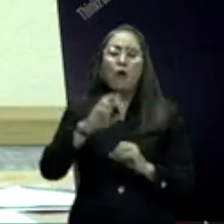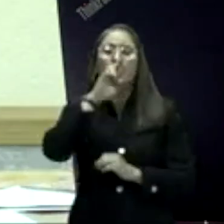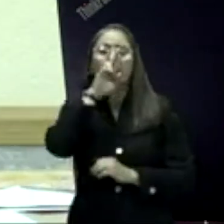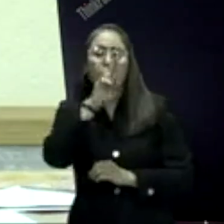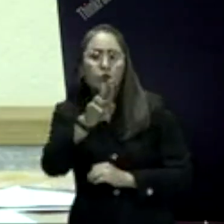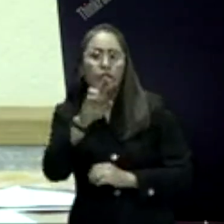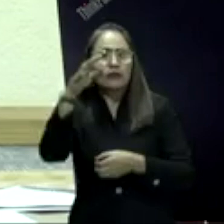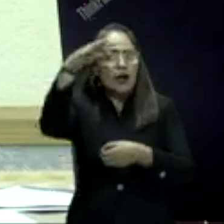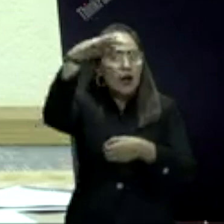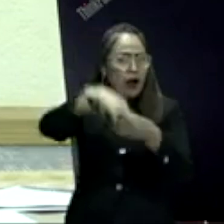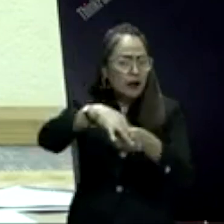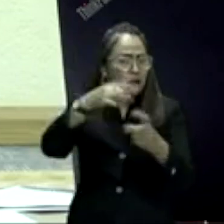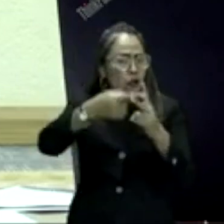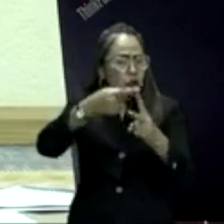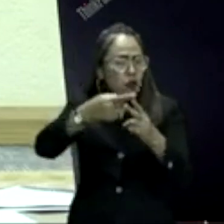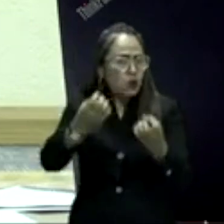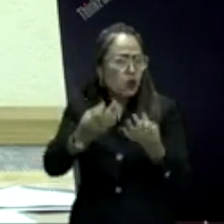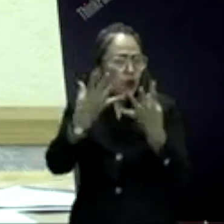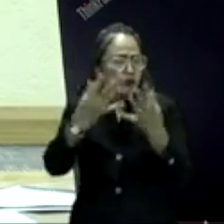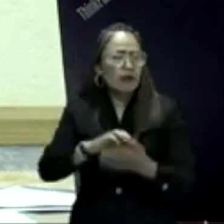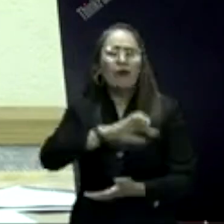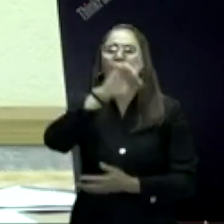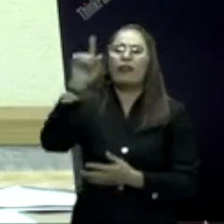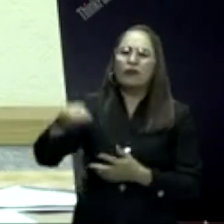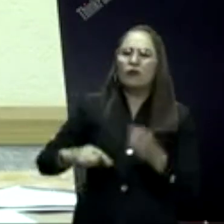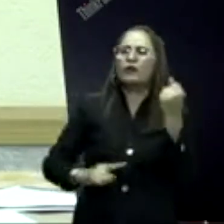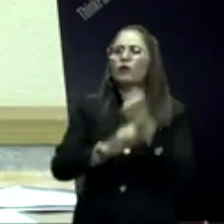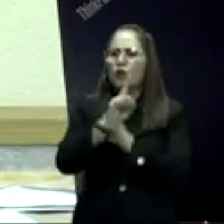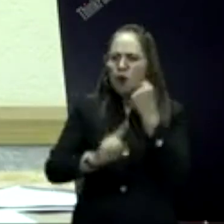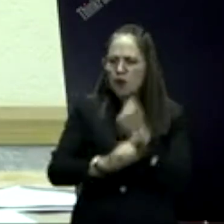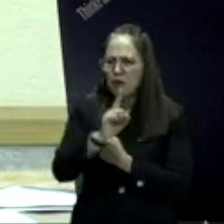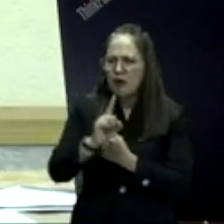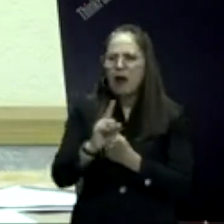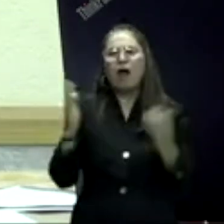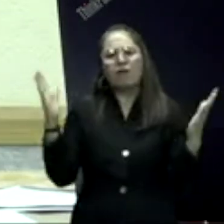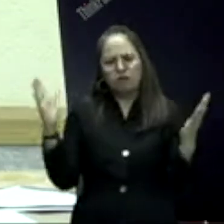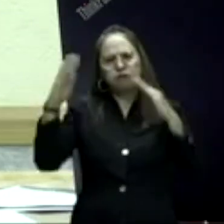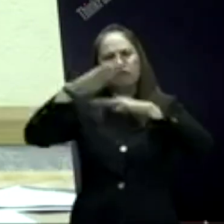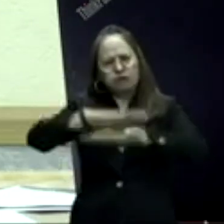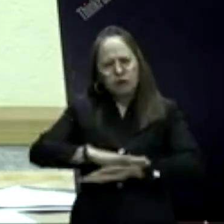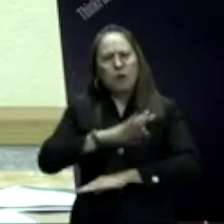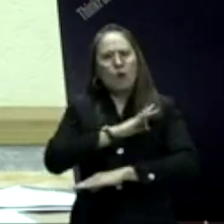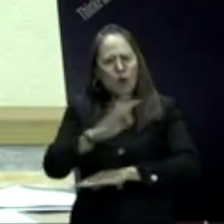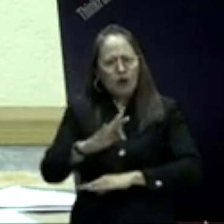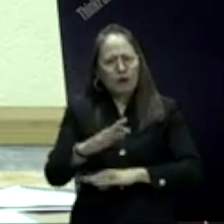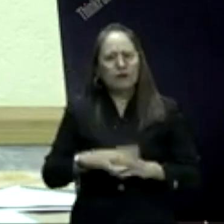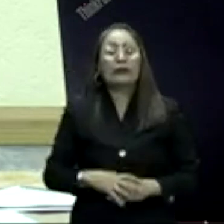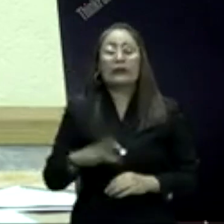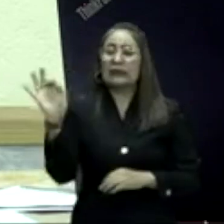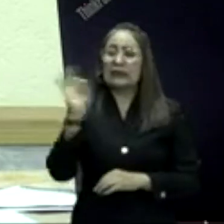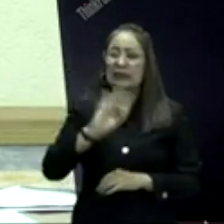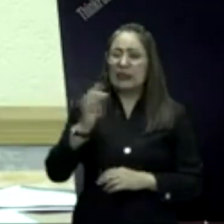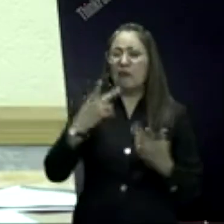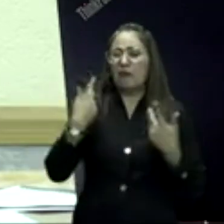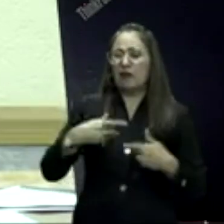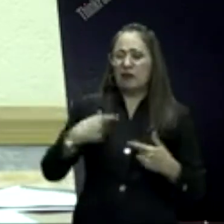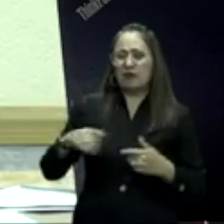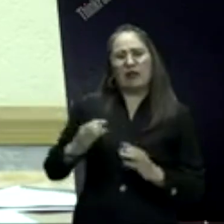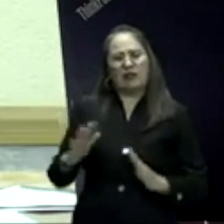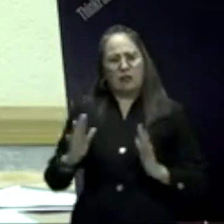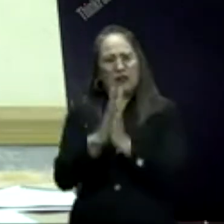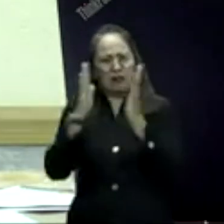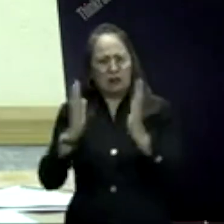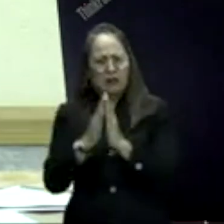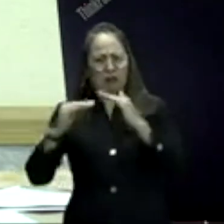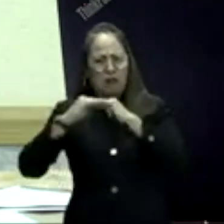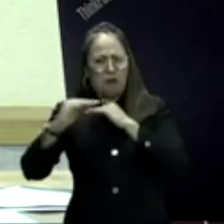elección y resolver en definitiva las controversias naturales en el juego político, aunque haya algunos jugadores desleales con la democracia que